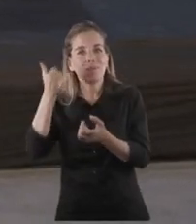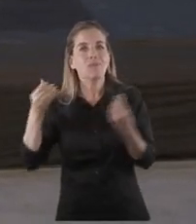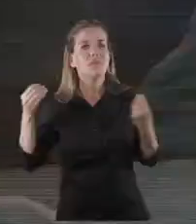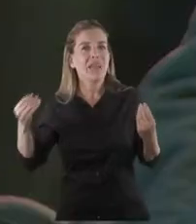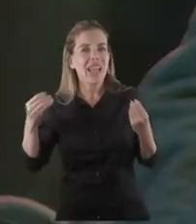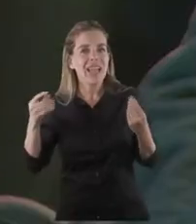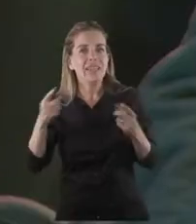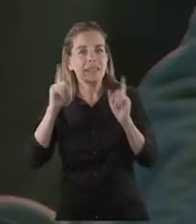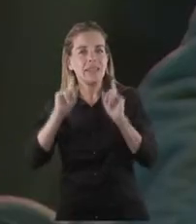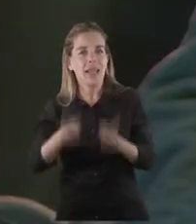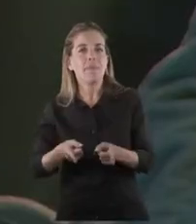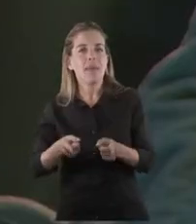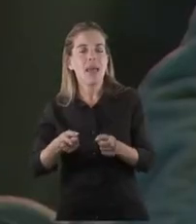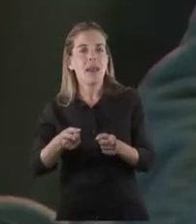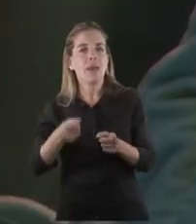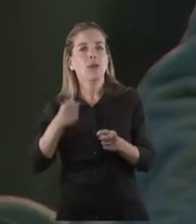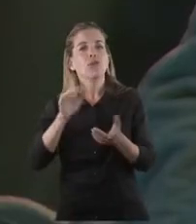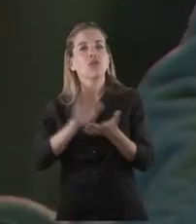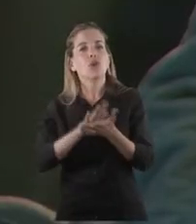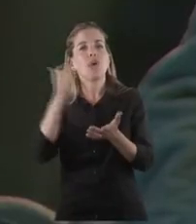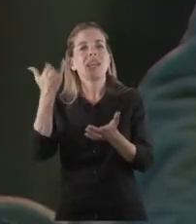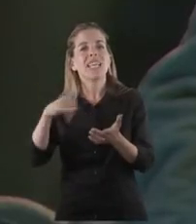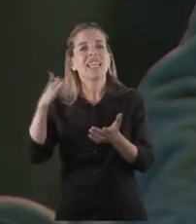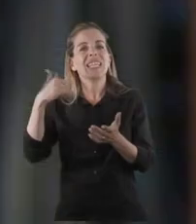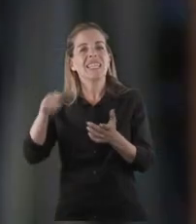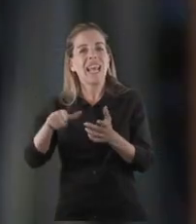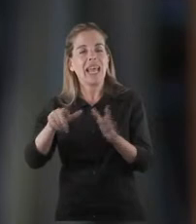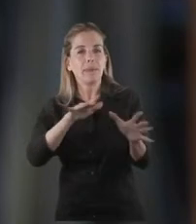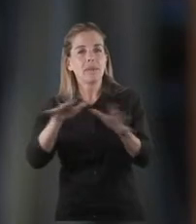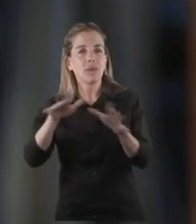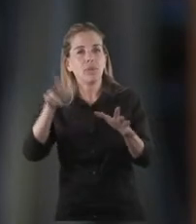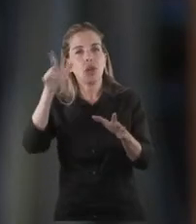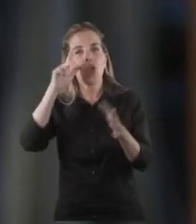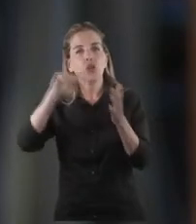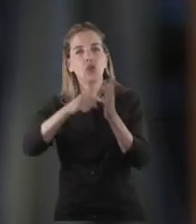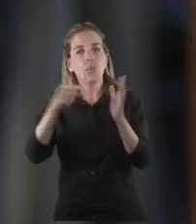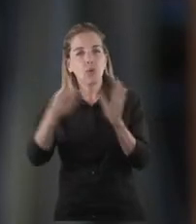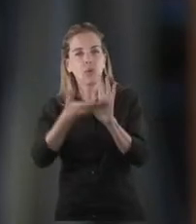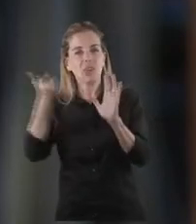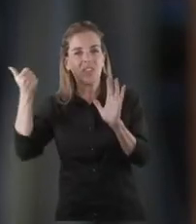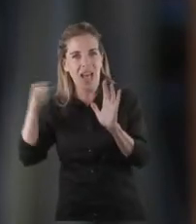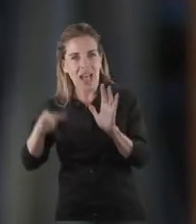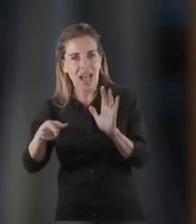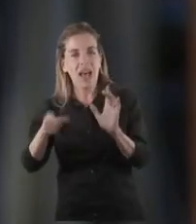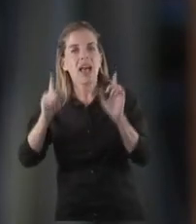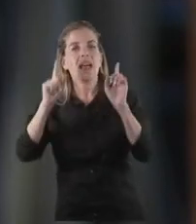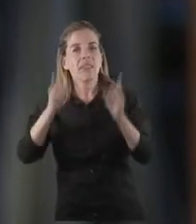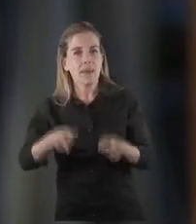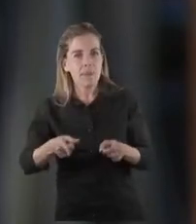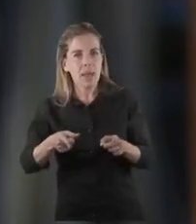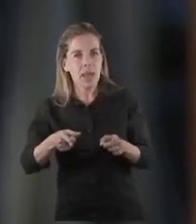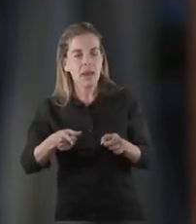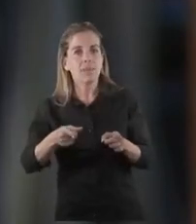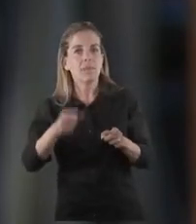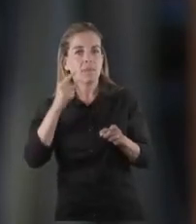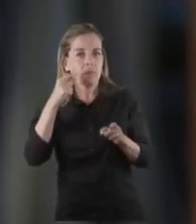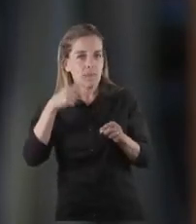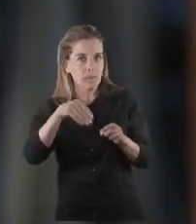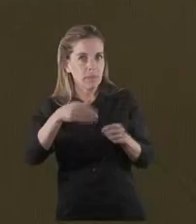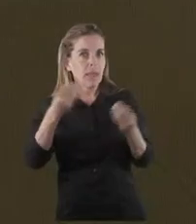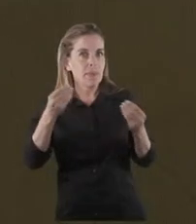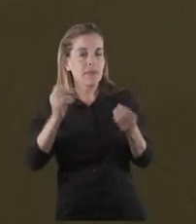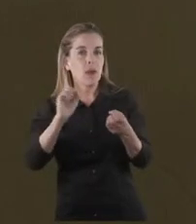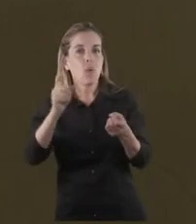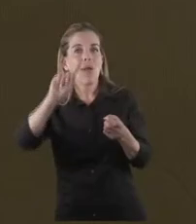con un aporte en la quita de la tasa de interés de casi 8 puntos, como también el funcionamiento a partir de la